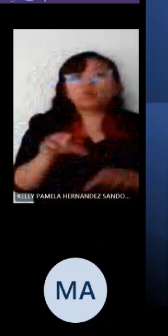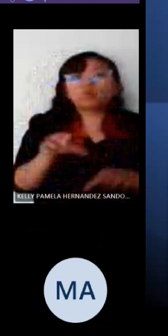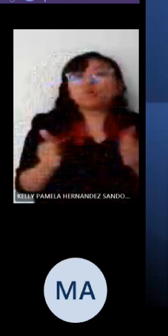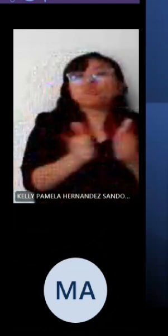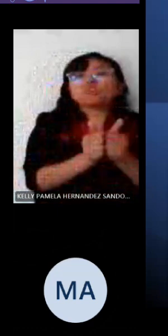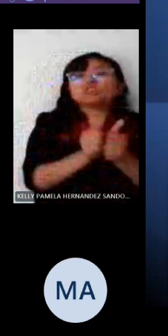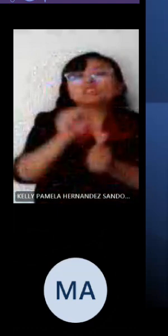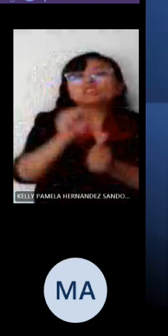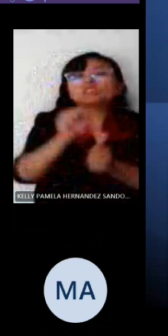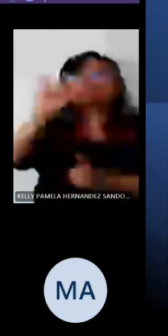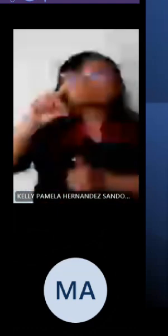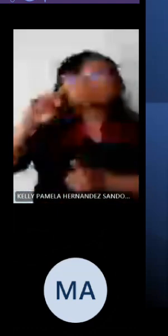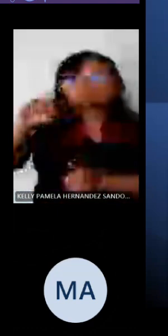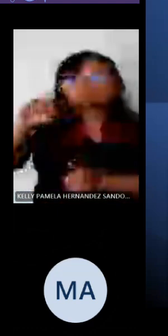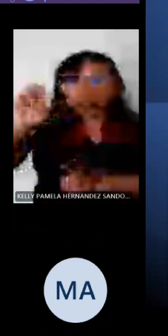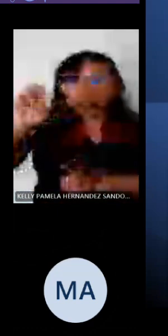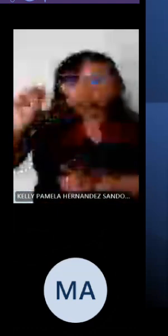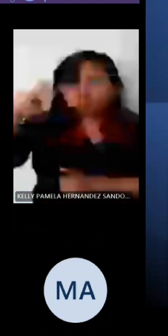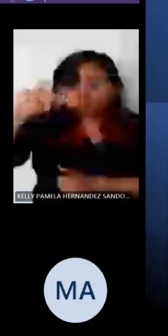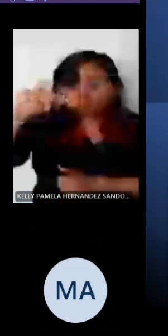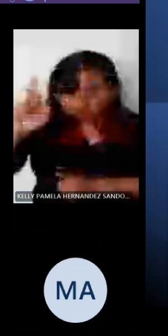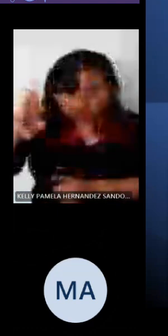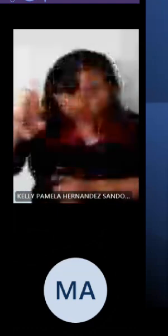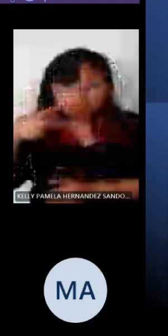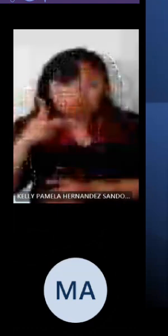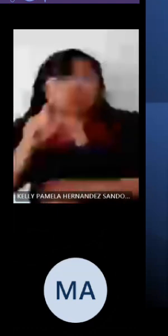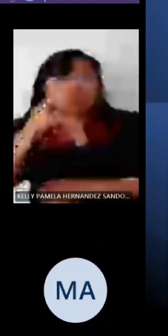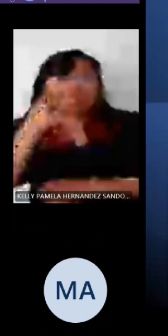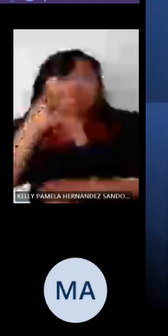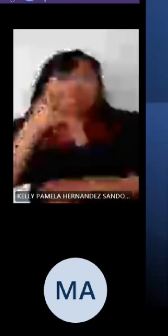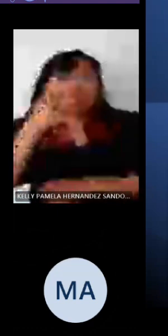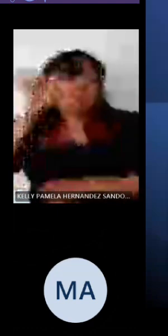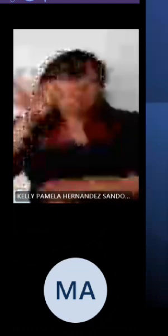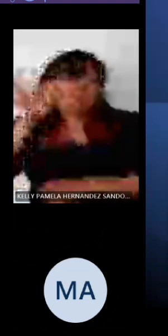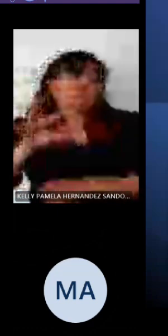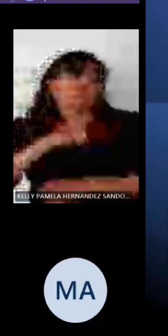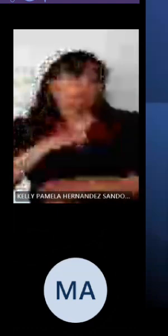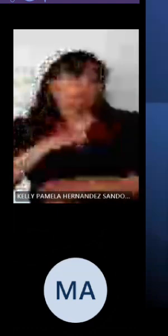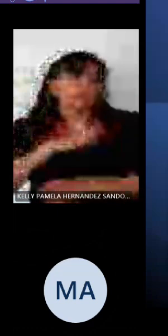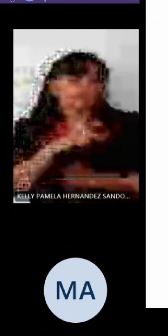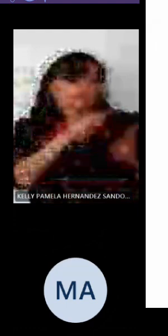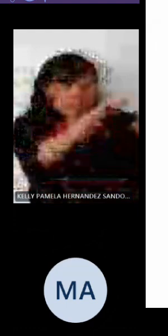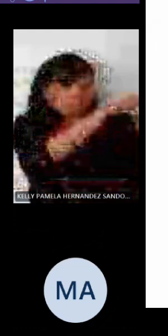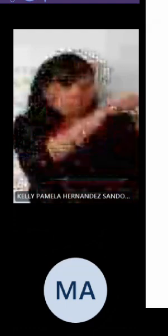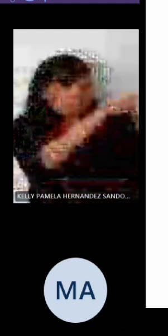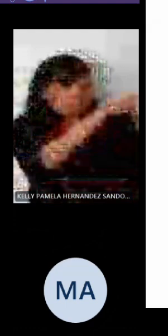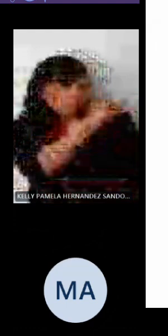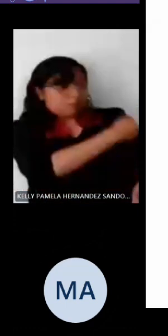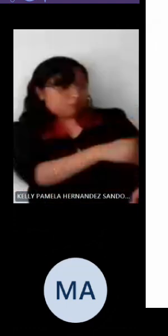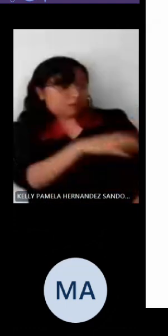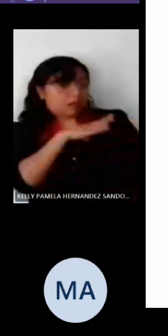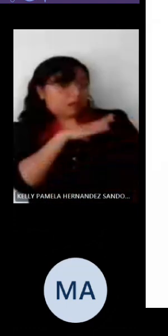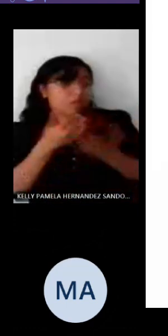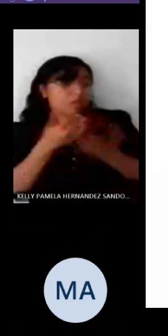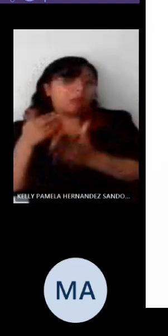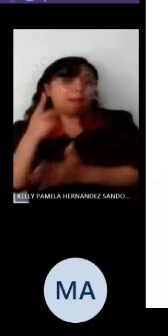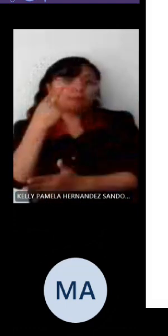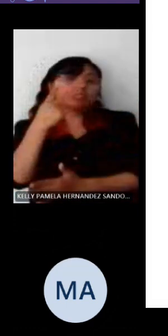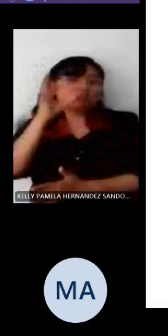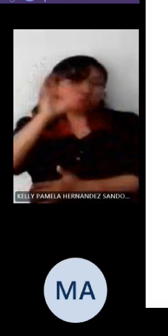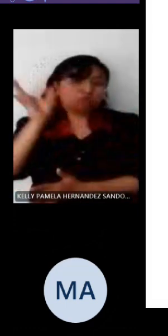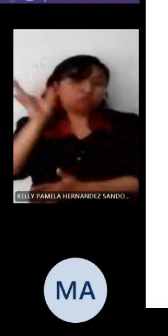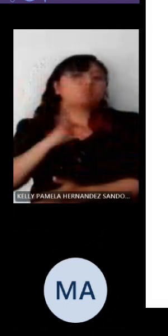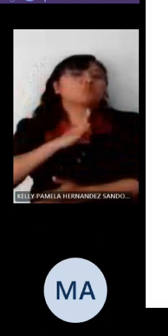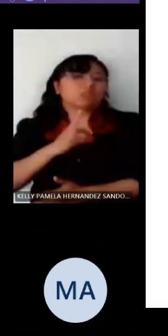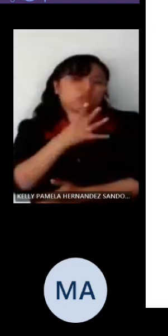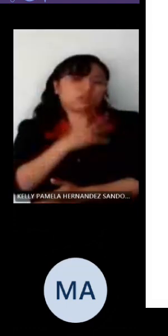Y entonces la respuesta sería, el riesgo sería del 25%. Entonces, normalmente, ¿cómo nos están